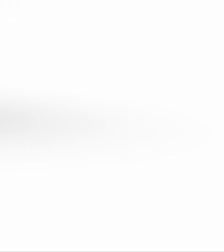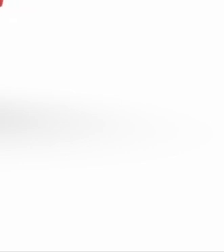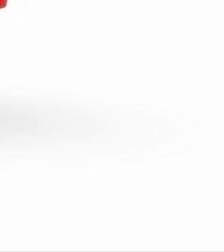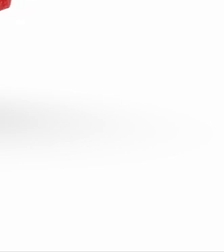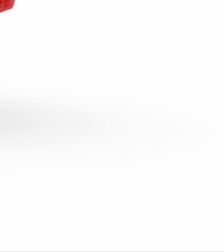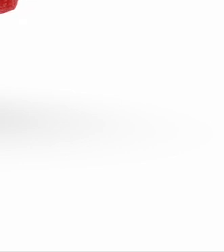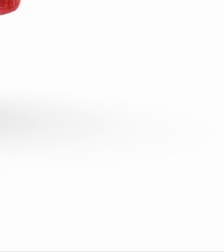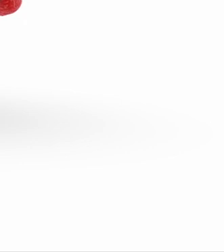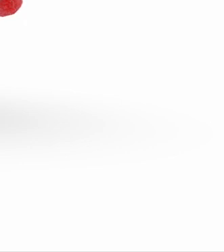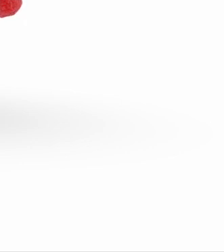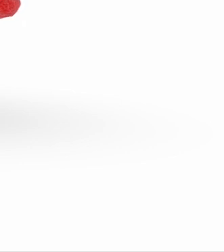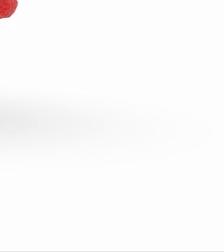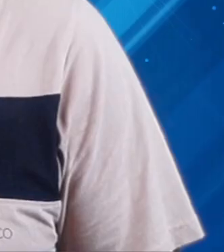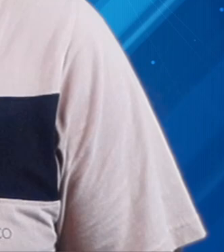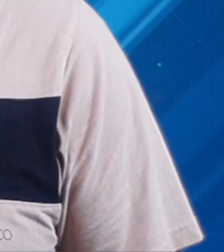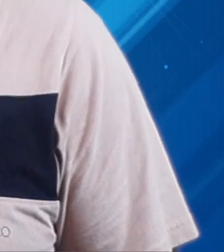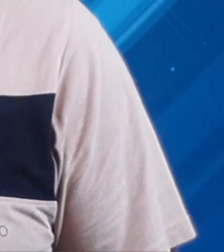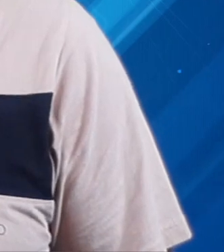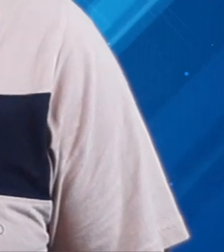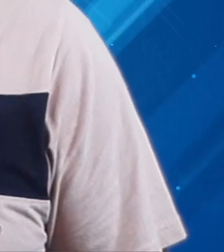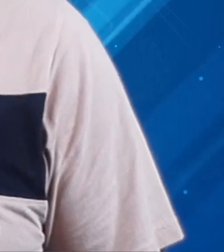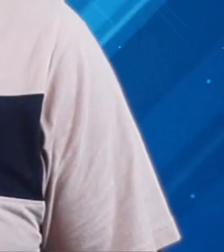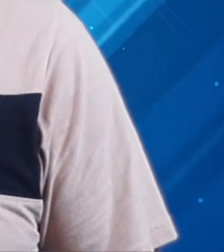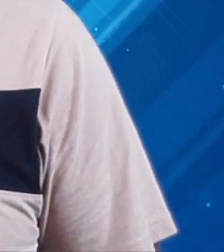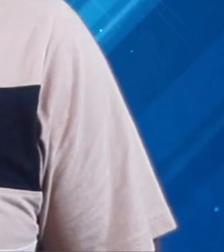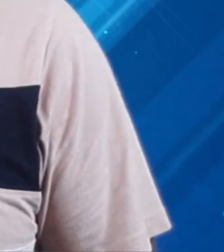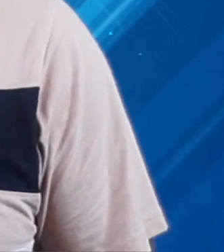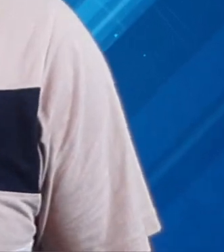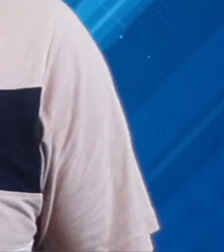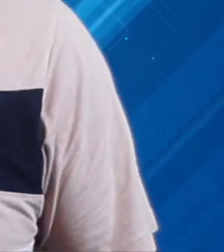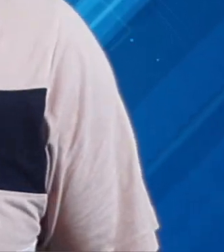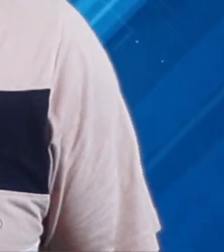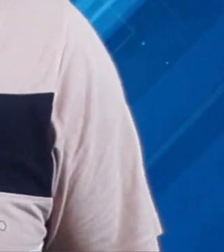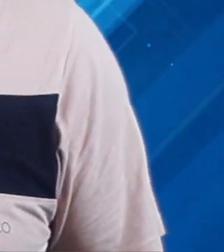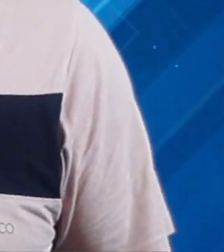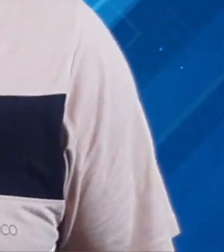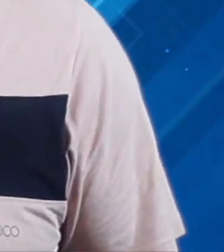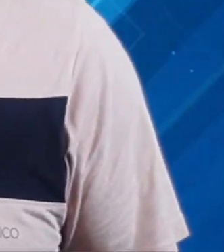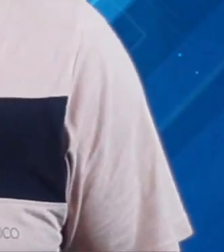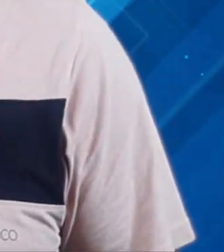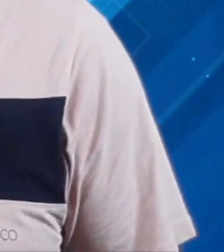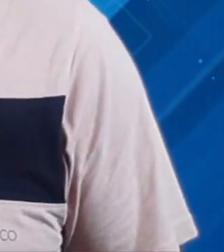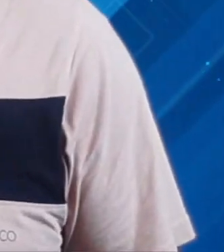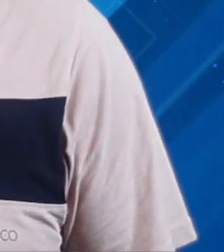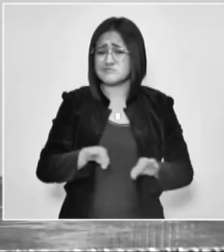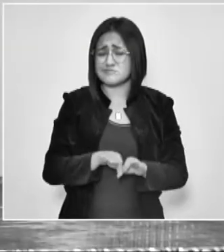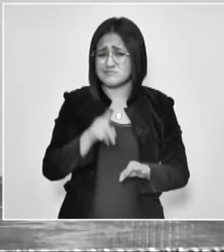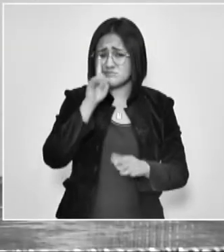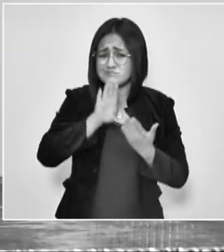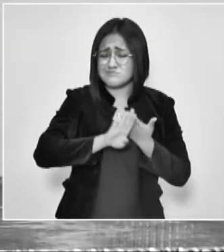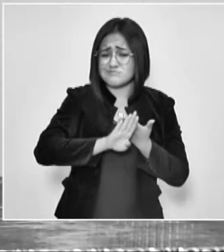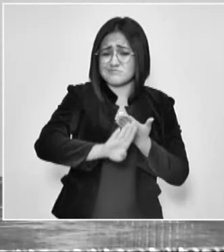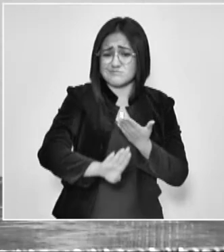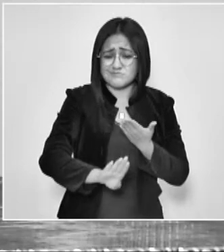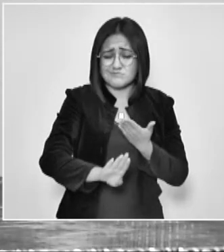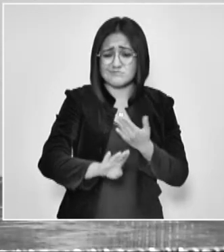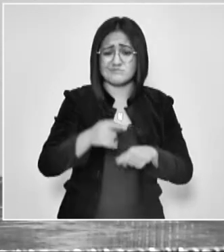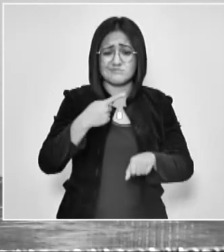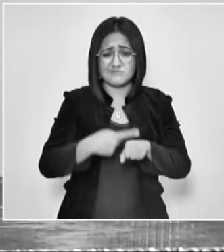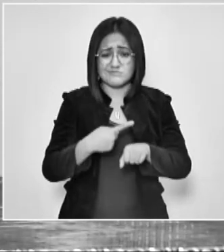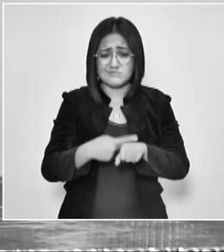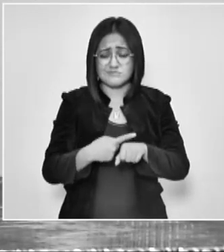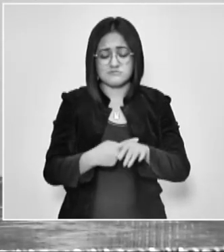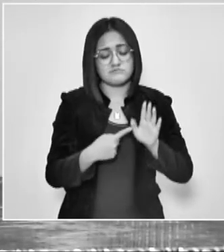pandemia. Este día se le preguntó al gobernador si también se estará implementando en el estado de Puebla lo que ya se